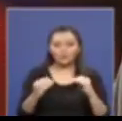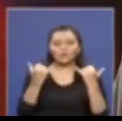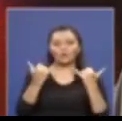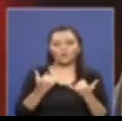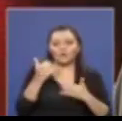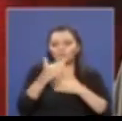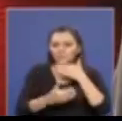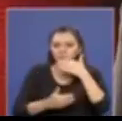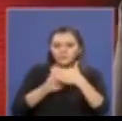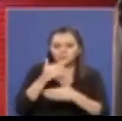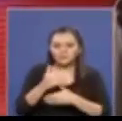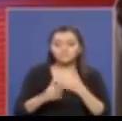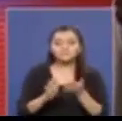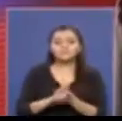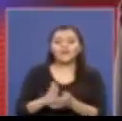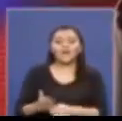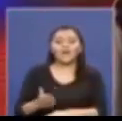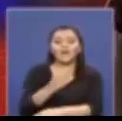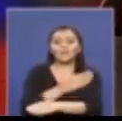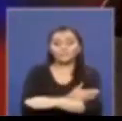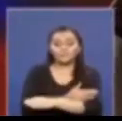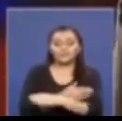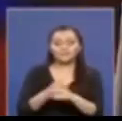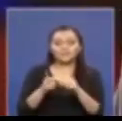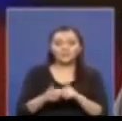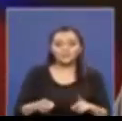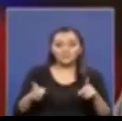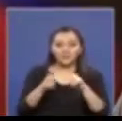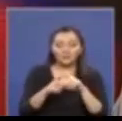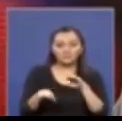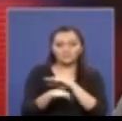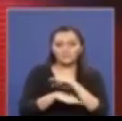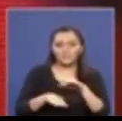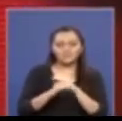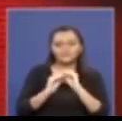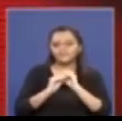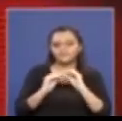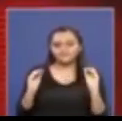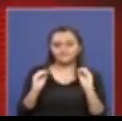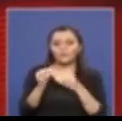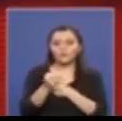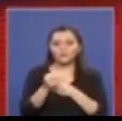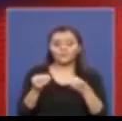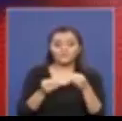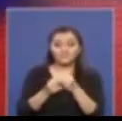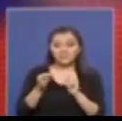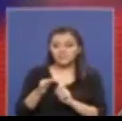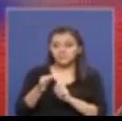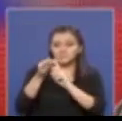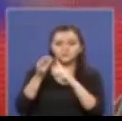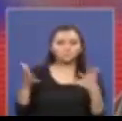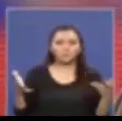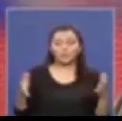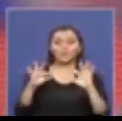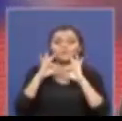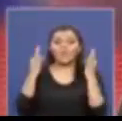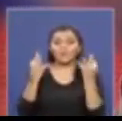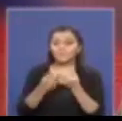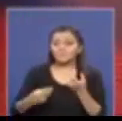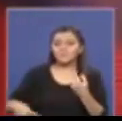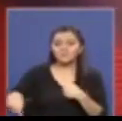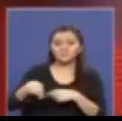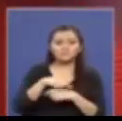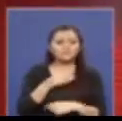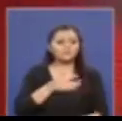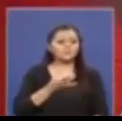muchísimo. Antes no había base de datos, no había unidades especializadas. Era un desastre, créanme. Los familiares de los desaparecidos,